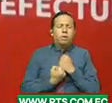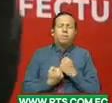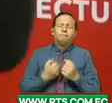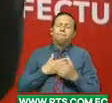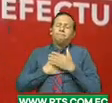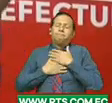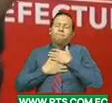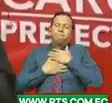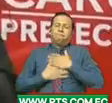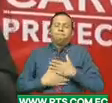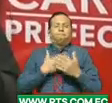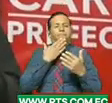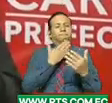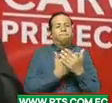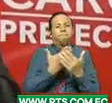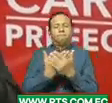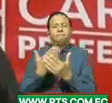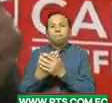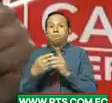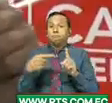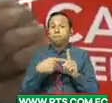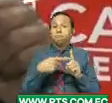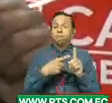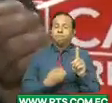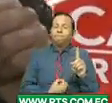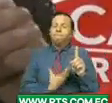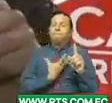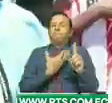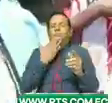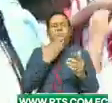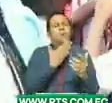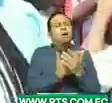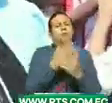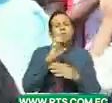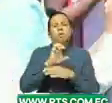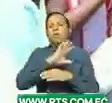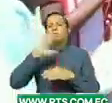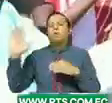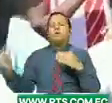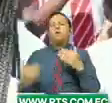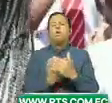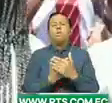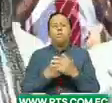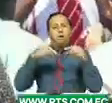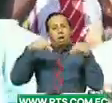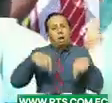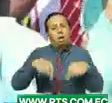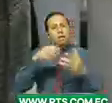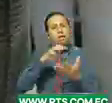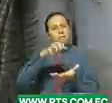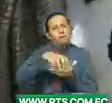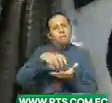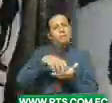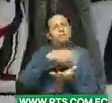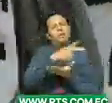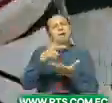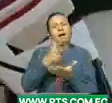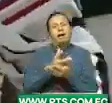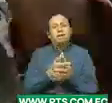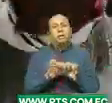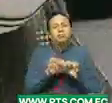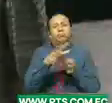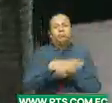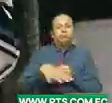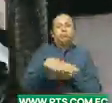satisfecha con la gente. Muy emocionada expresó el agradecimiento a todo el pueblo ecuatoriano, en especial al de su gente carchense y su olvidada parroquia San Vicente